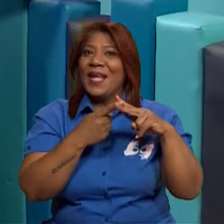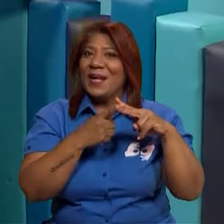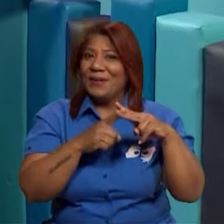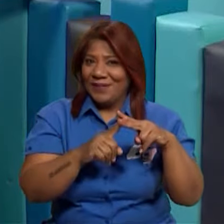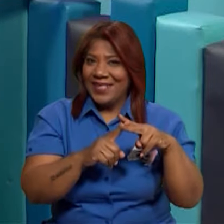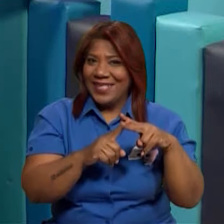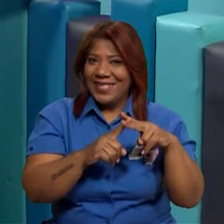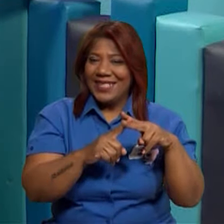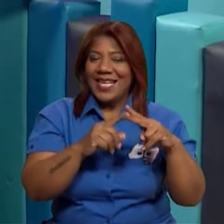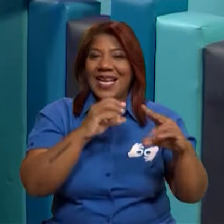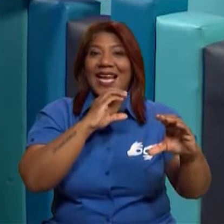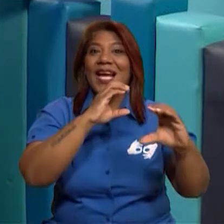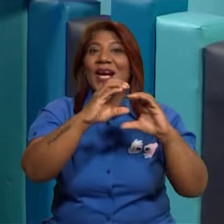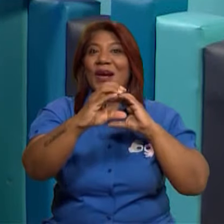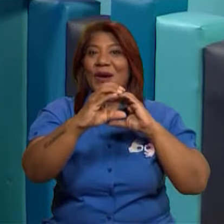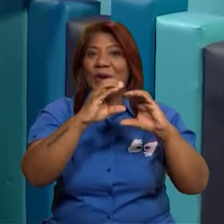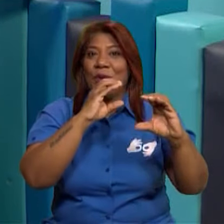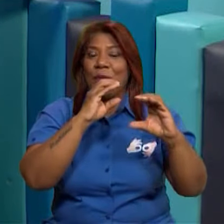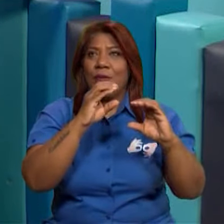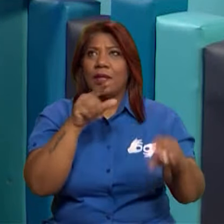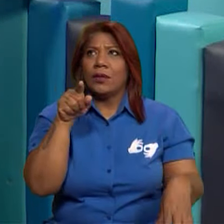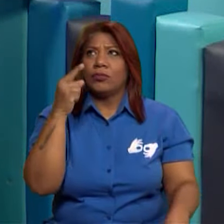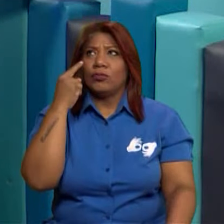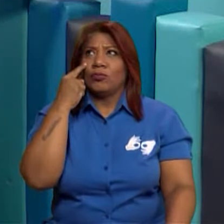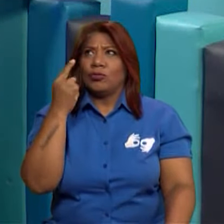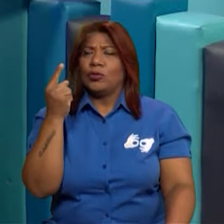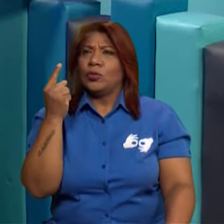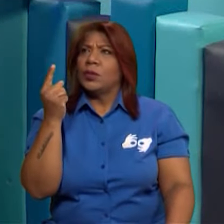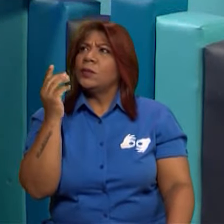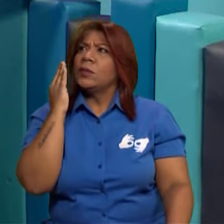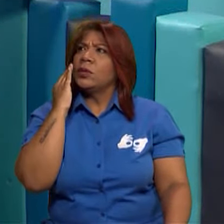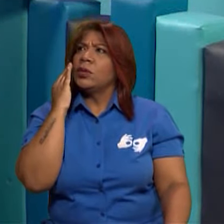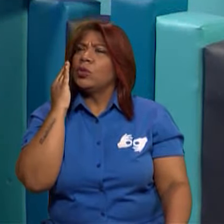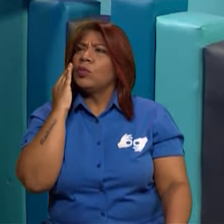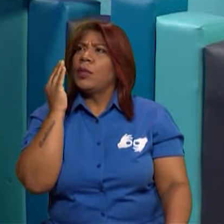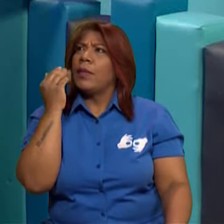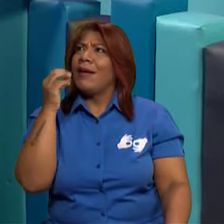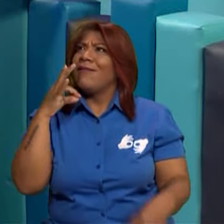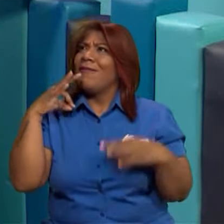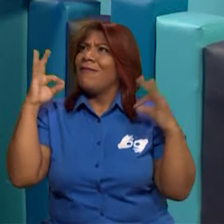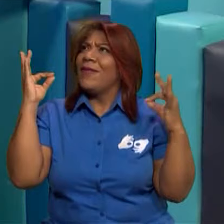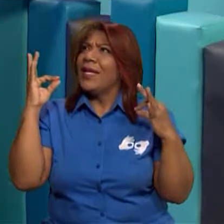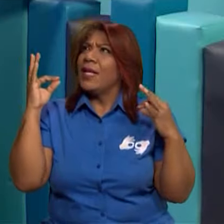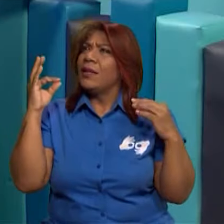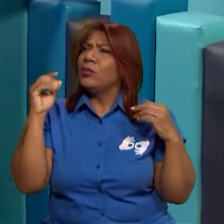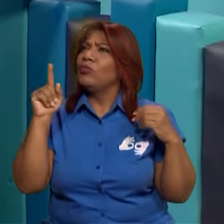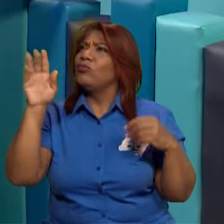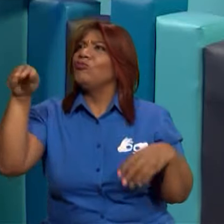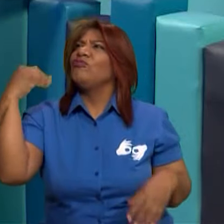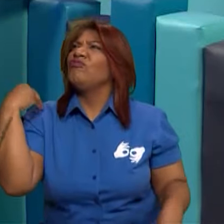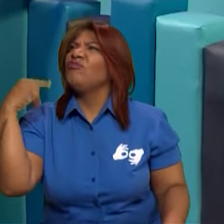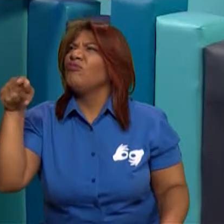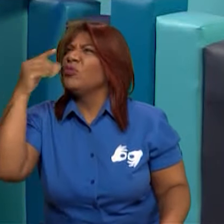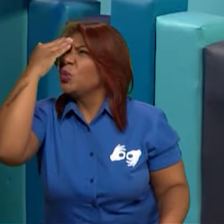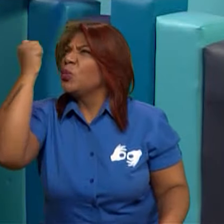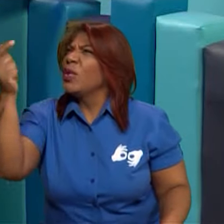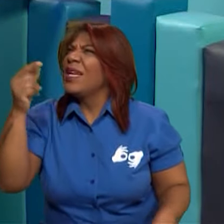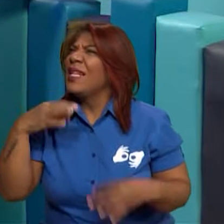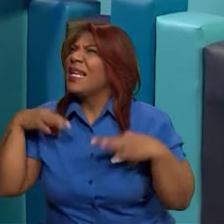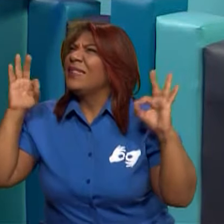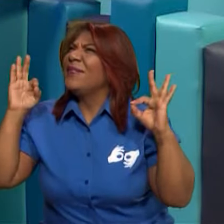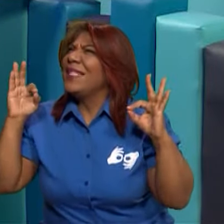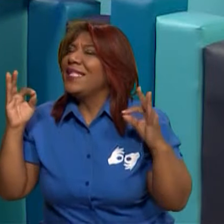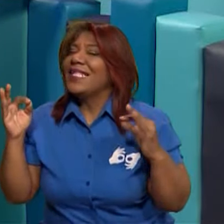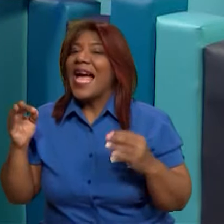conversación. ¿Sí? Si ves a tu mamá por ahí feliz, acércate y dile, mamá, ¿por qué estás riéndote? ¿Ya? De esa